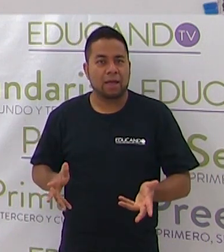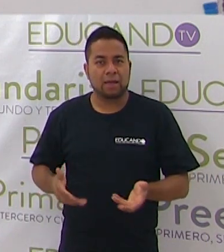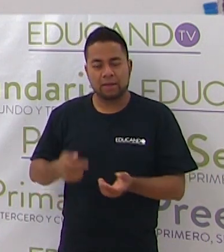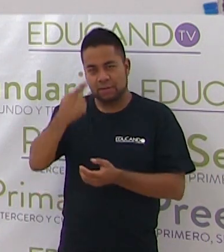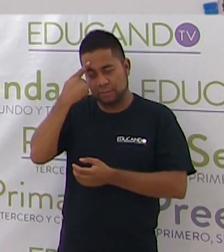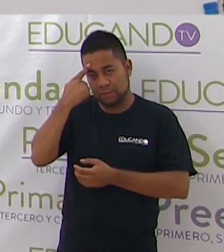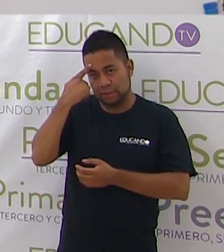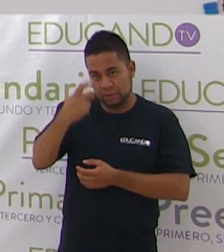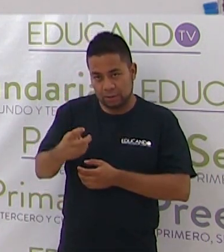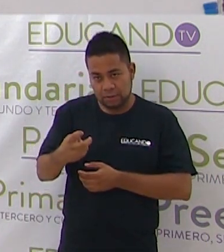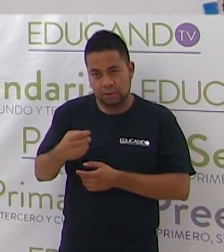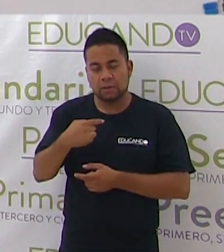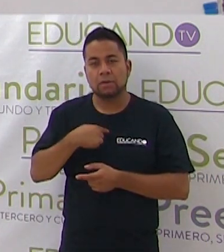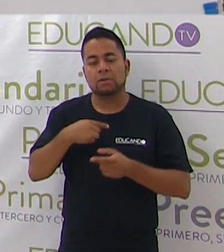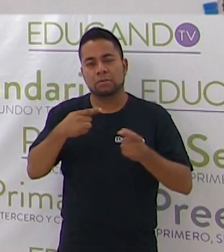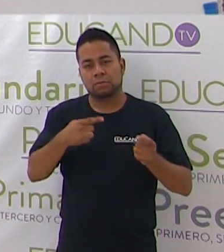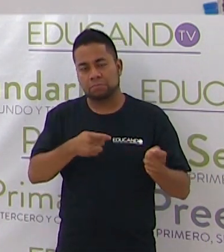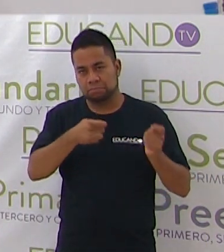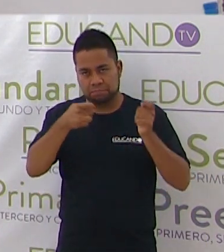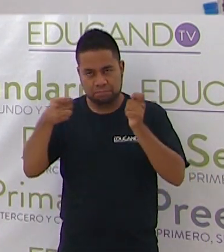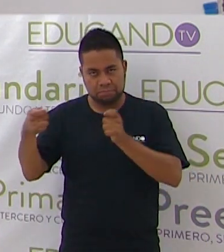esto les traigo